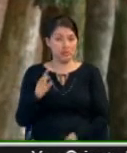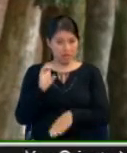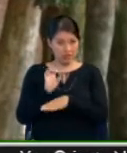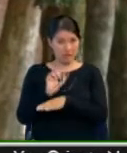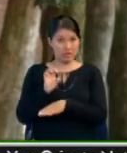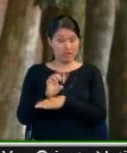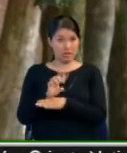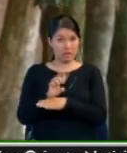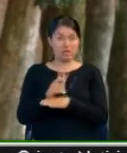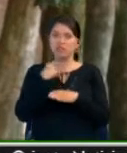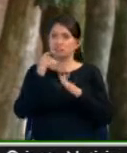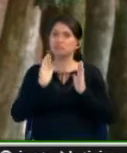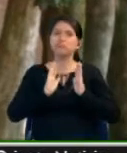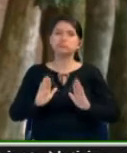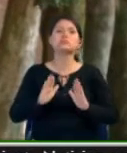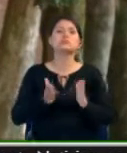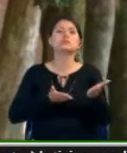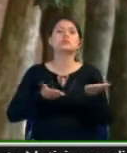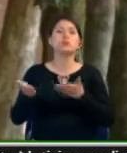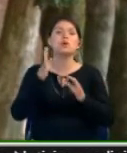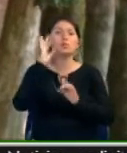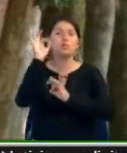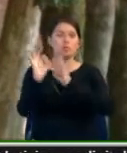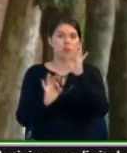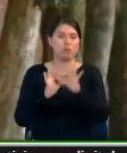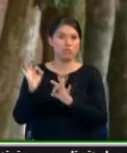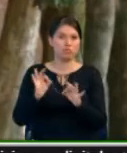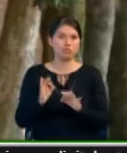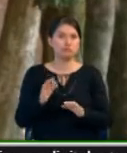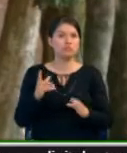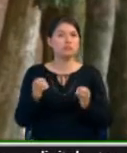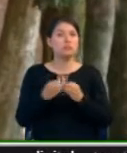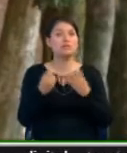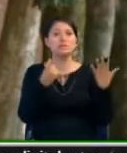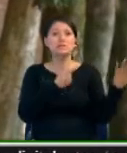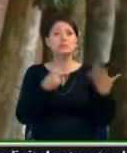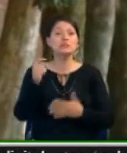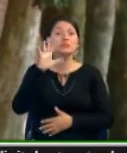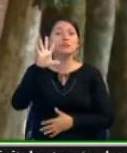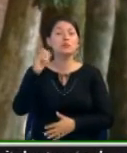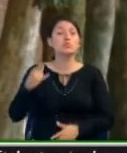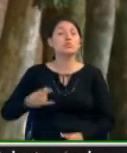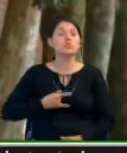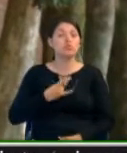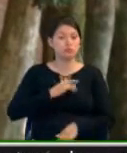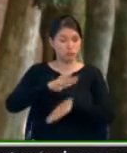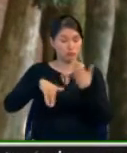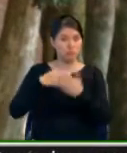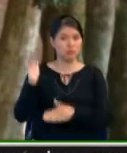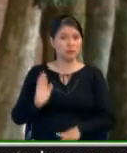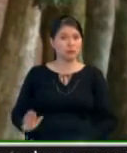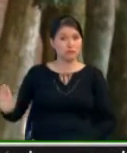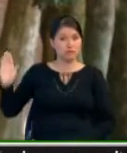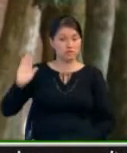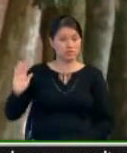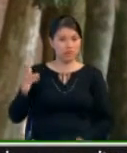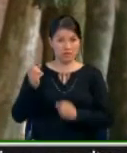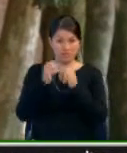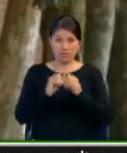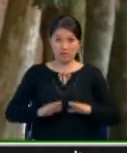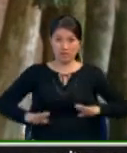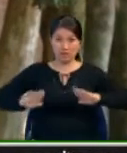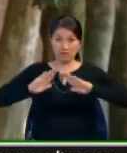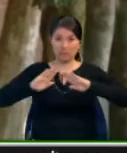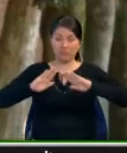entidad ha suspendido el servicio de cuidador a un poco más de 650 usuarios en todo el departamento. La Defensoría del